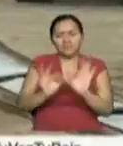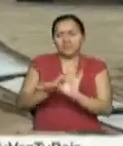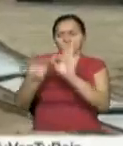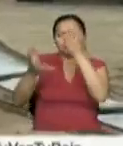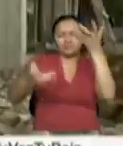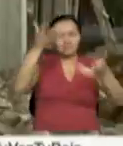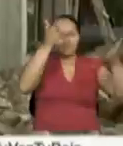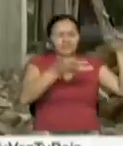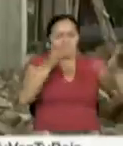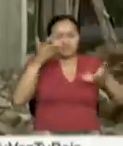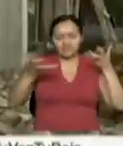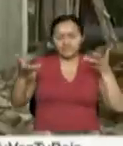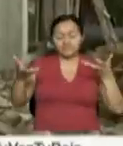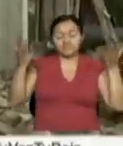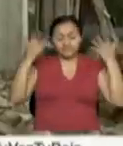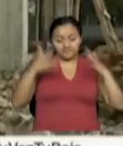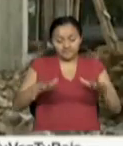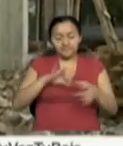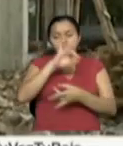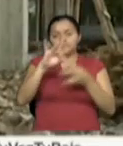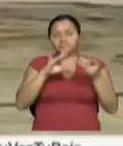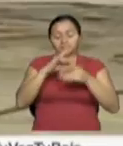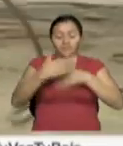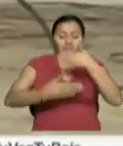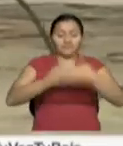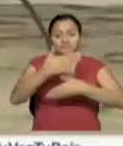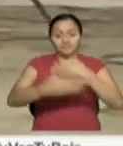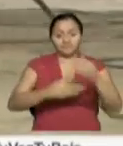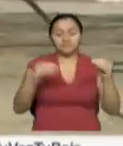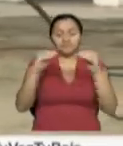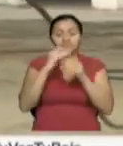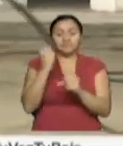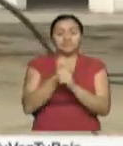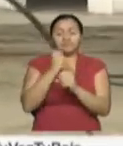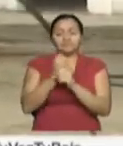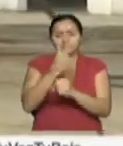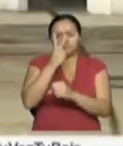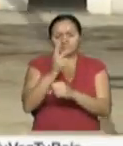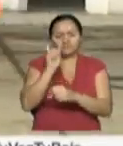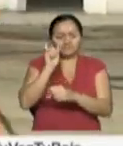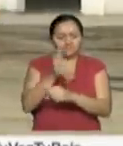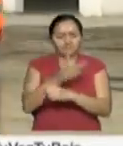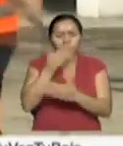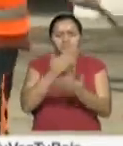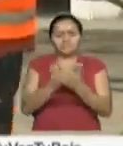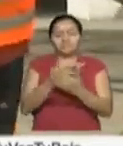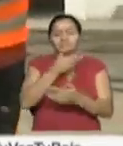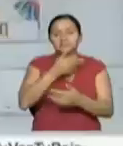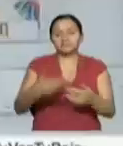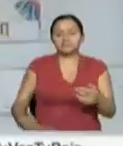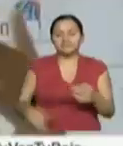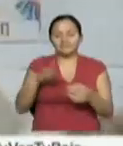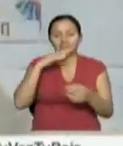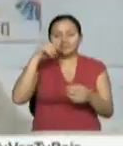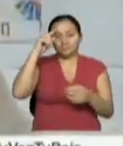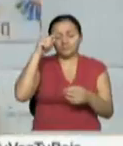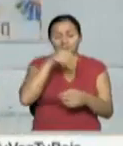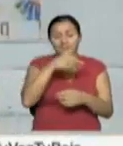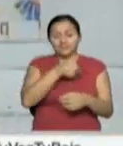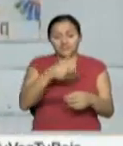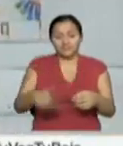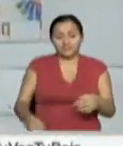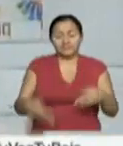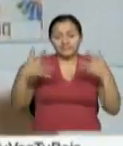repotenciados. Precisamente, el avance en estas últimas obras fue verificado por el presidente de la República. El